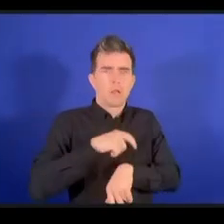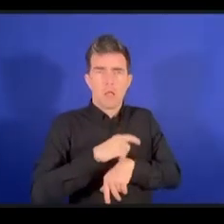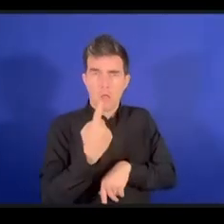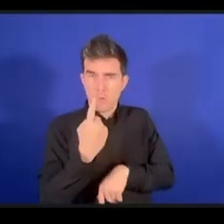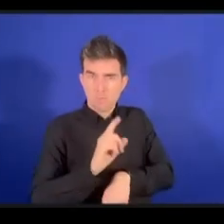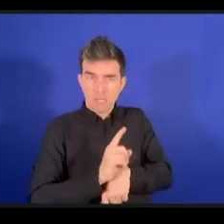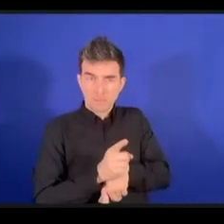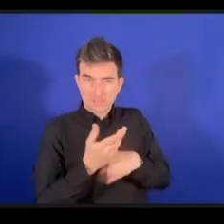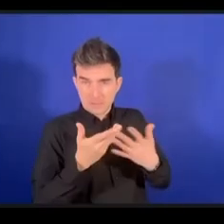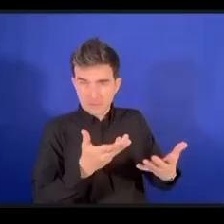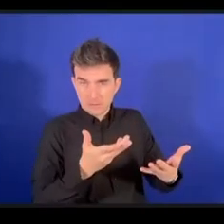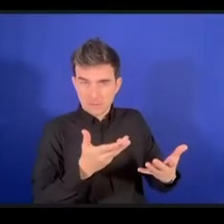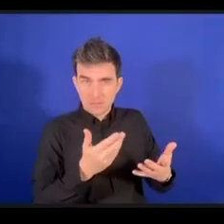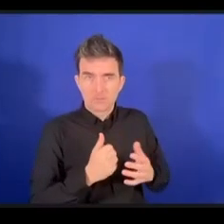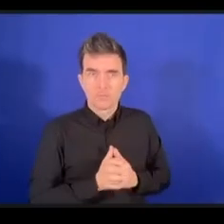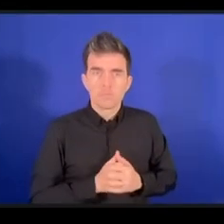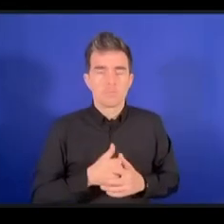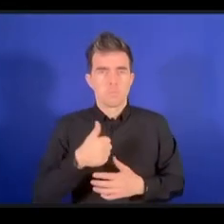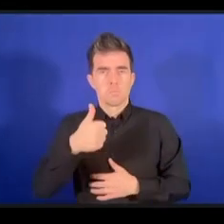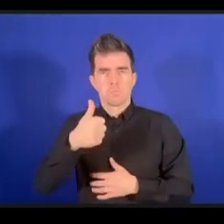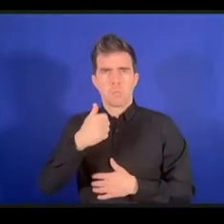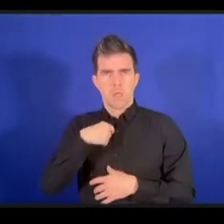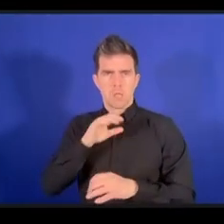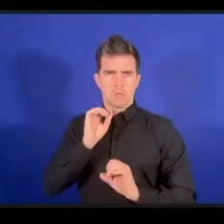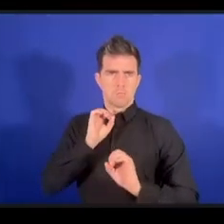breve creo que